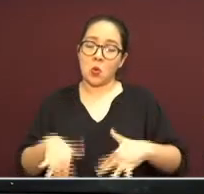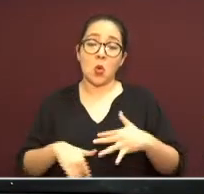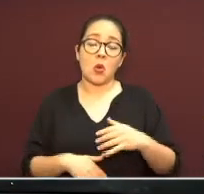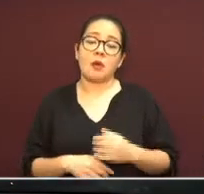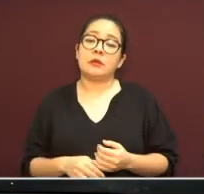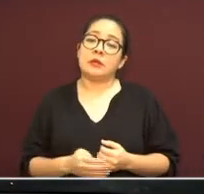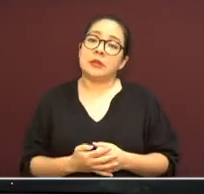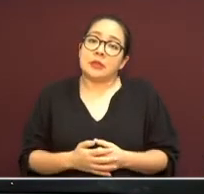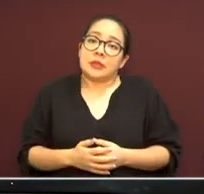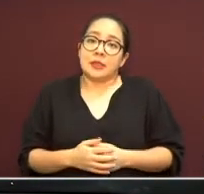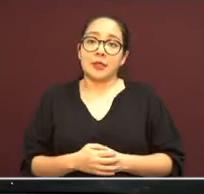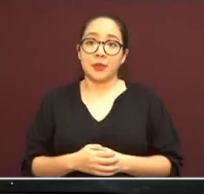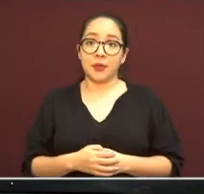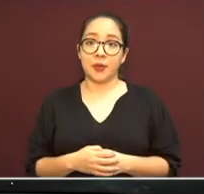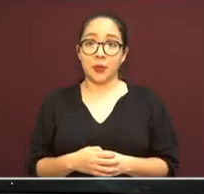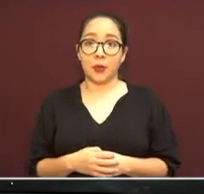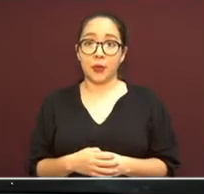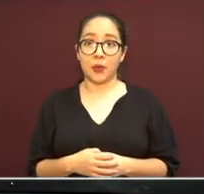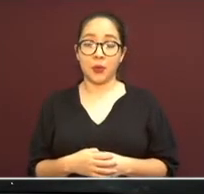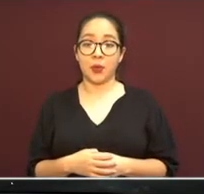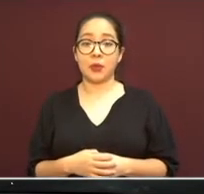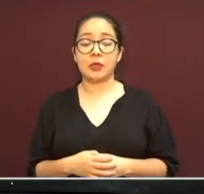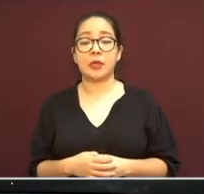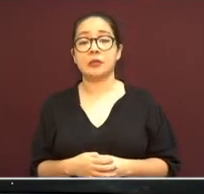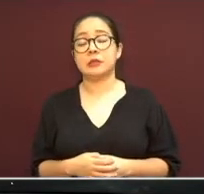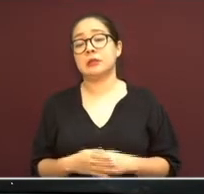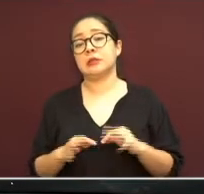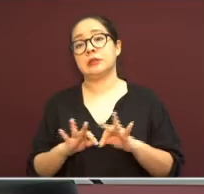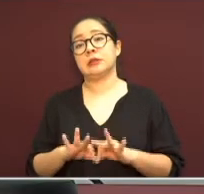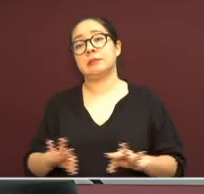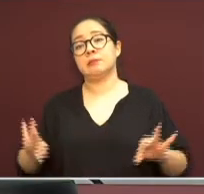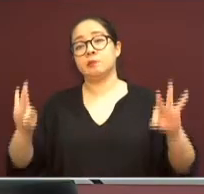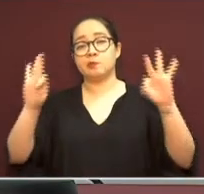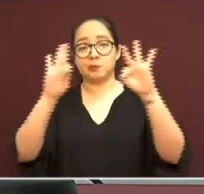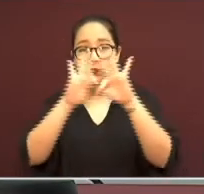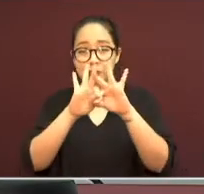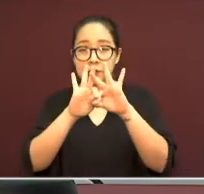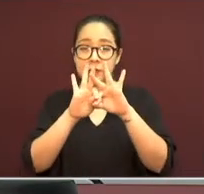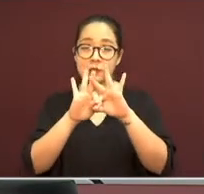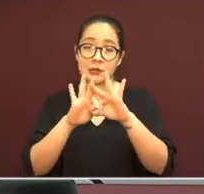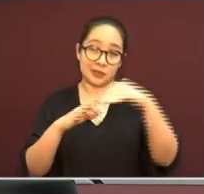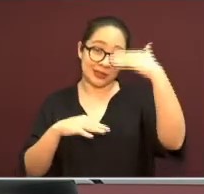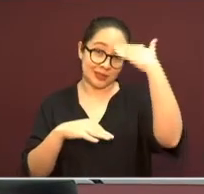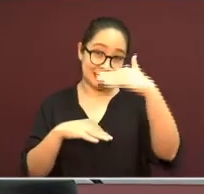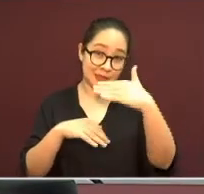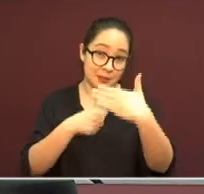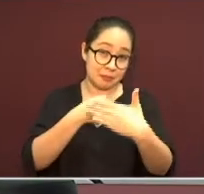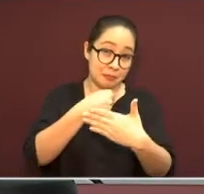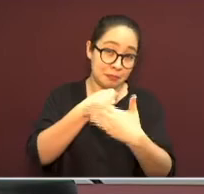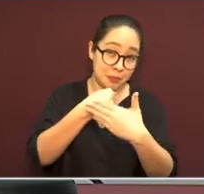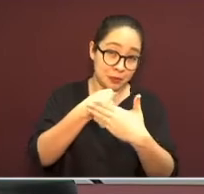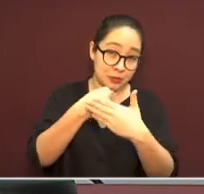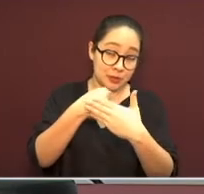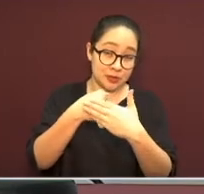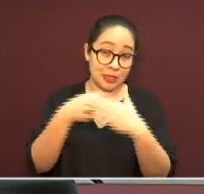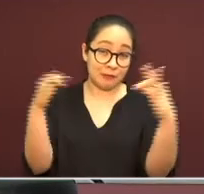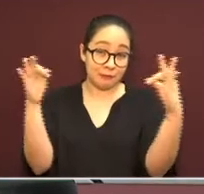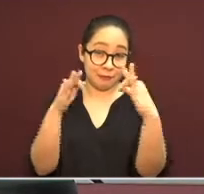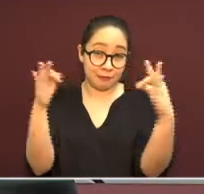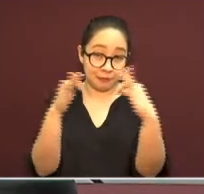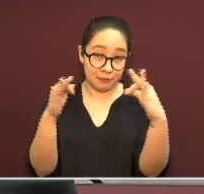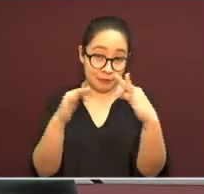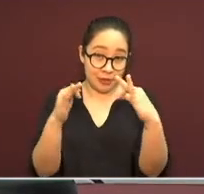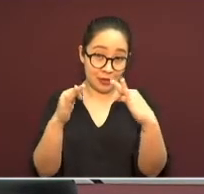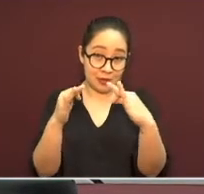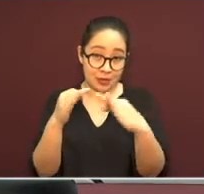que nos preparemos para la próxima temporada invernal con la que vendrán con más